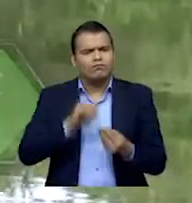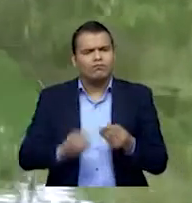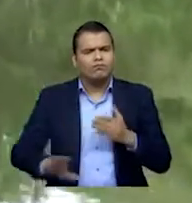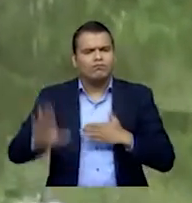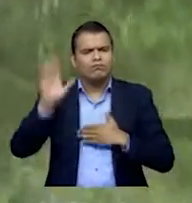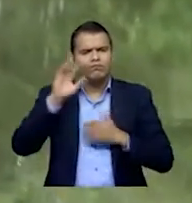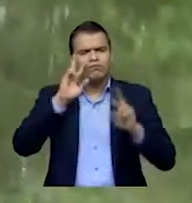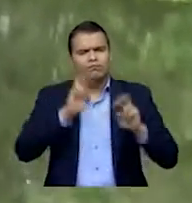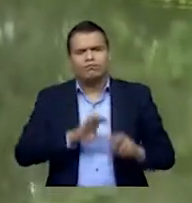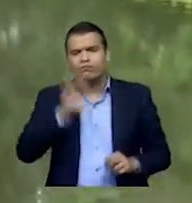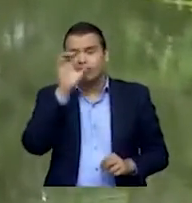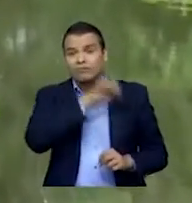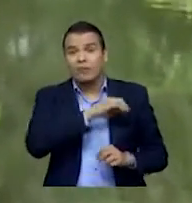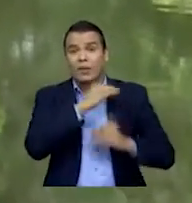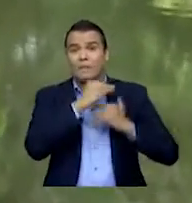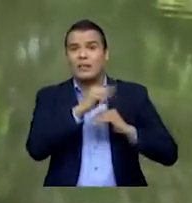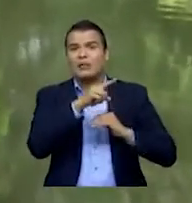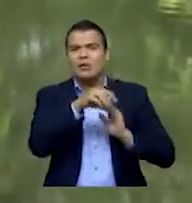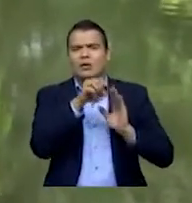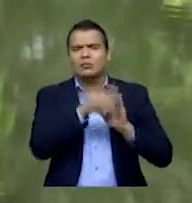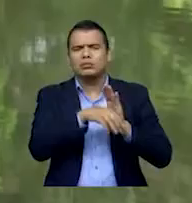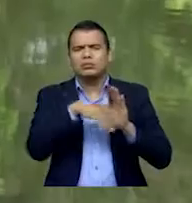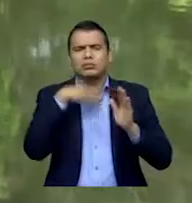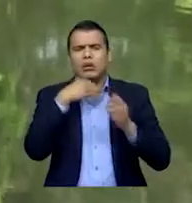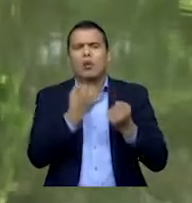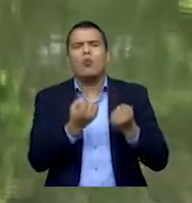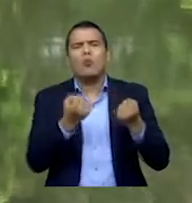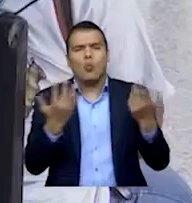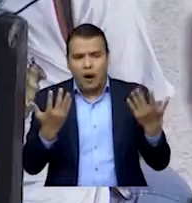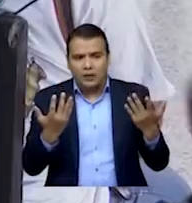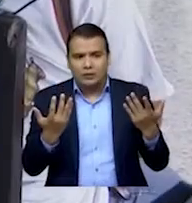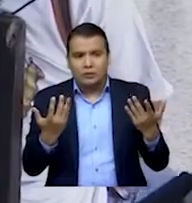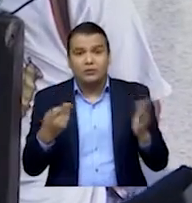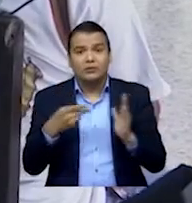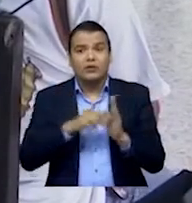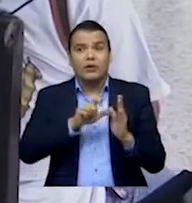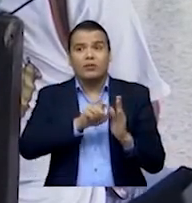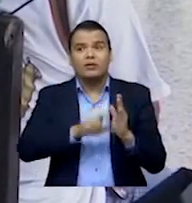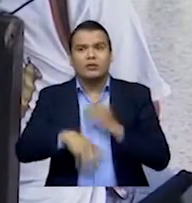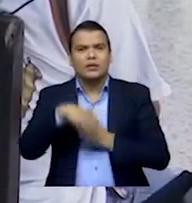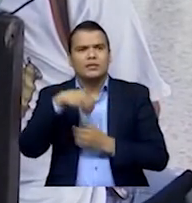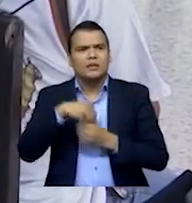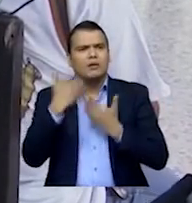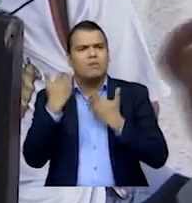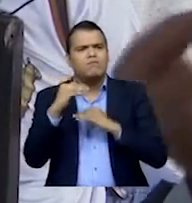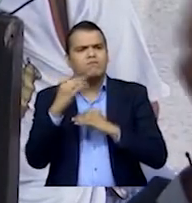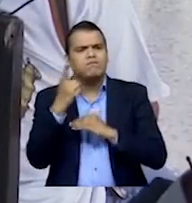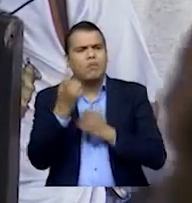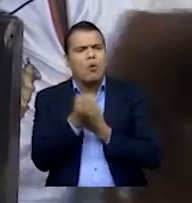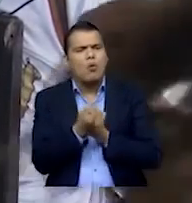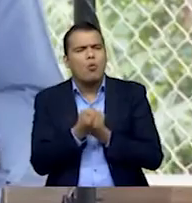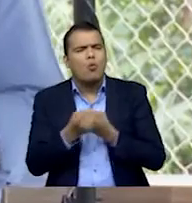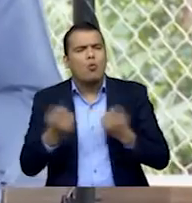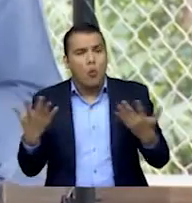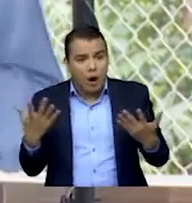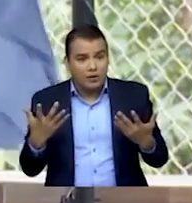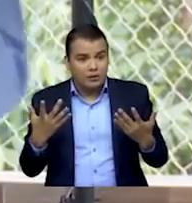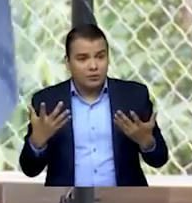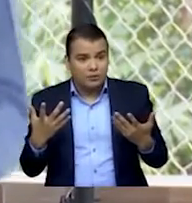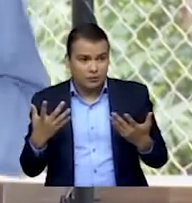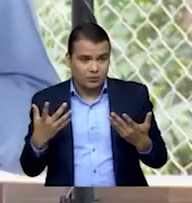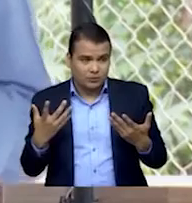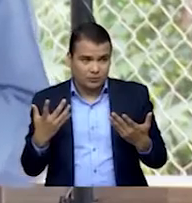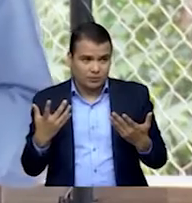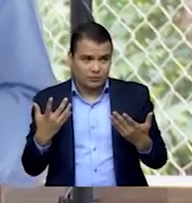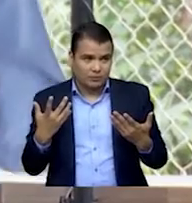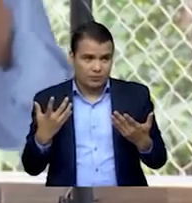de carga que es un estudio de carga es que determinemos cuánta capacidad soporta de visitantes de personas el